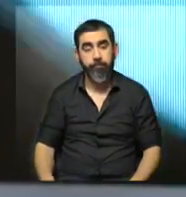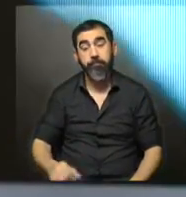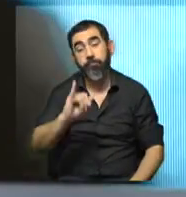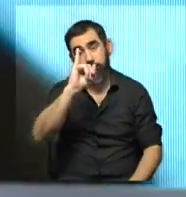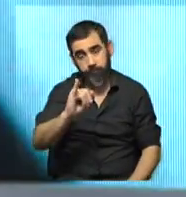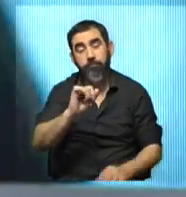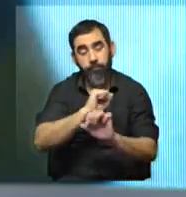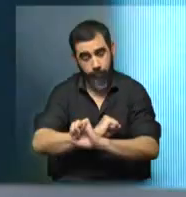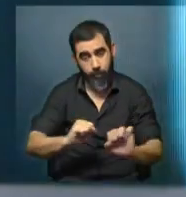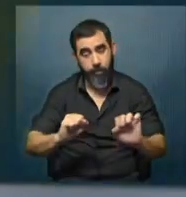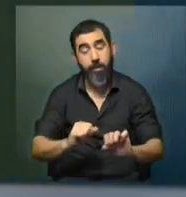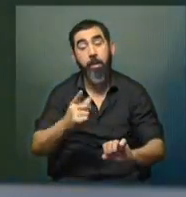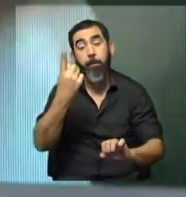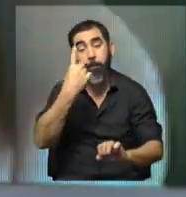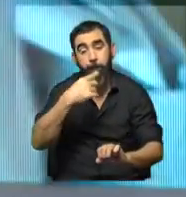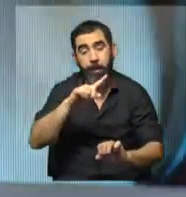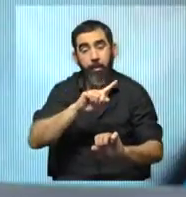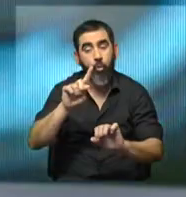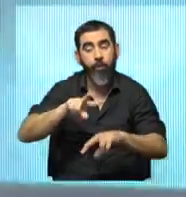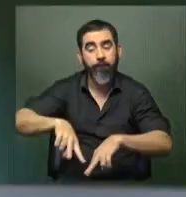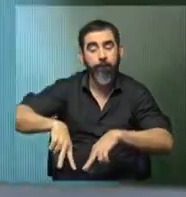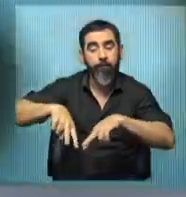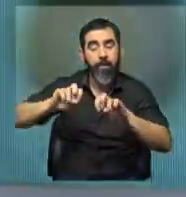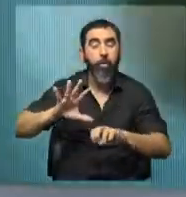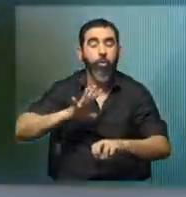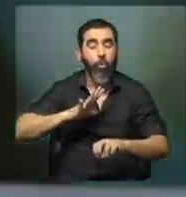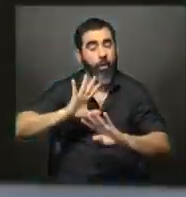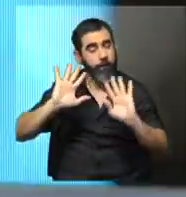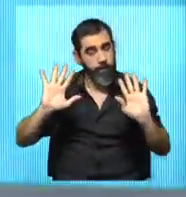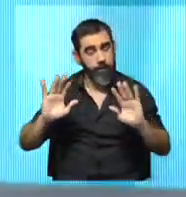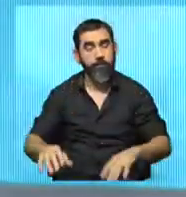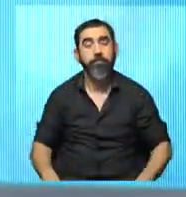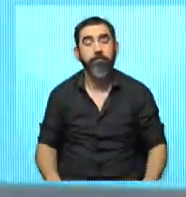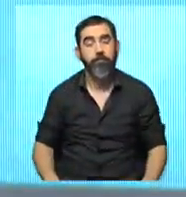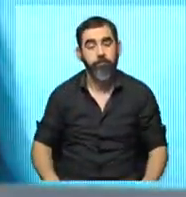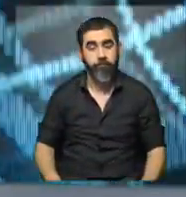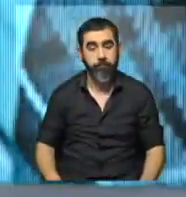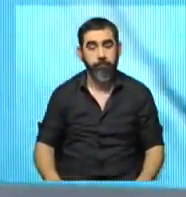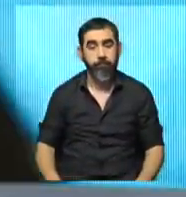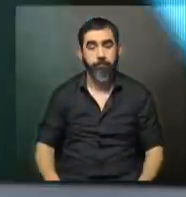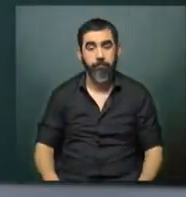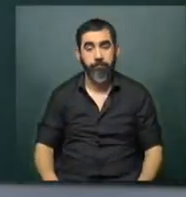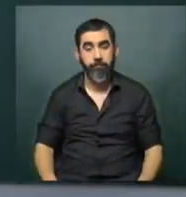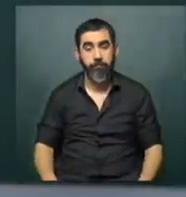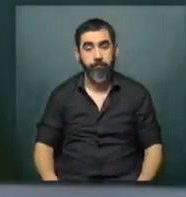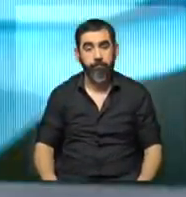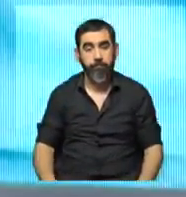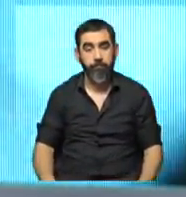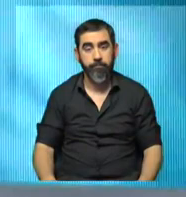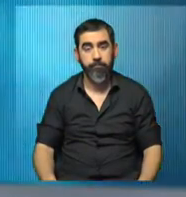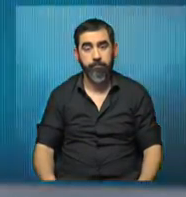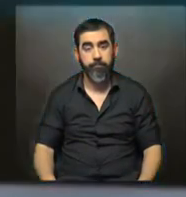sí, pero no está explorado realmente esto todavía en el mundo. Pero está